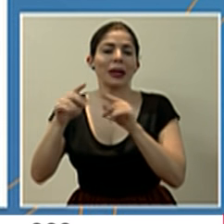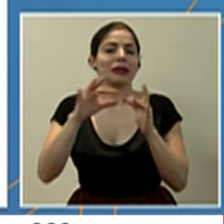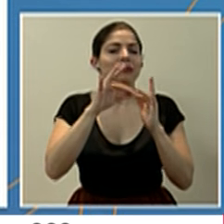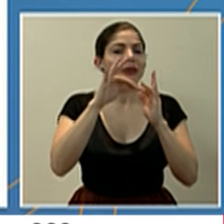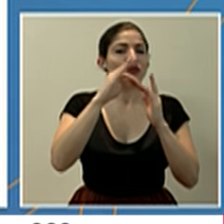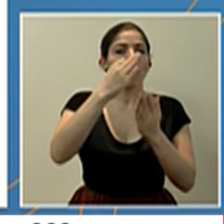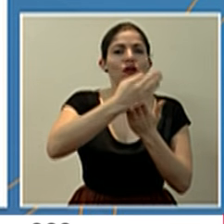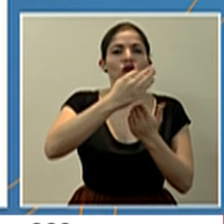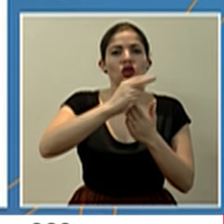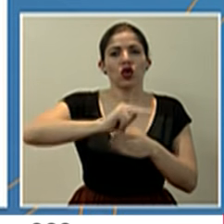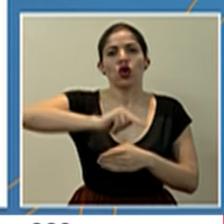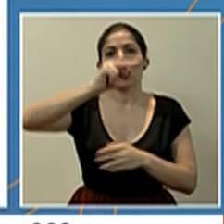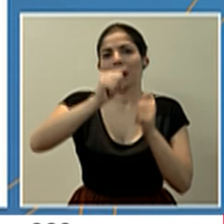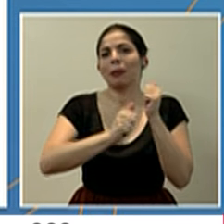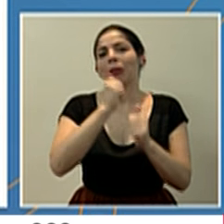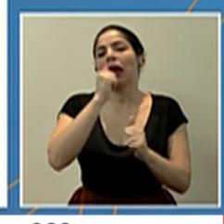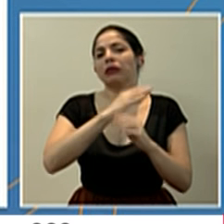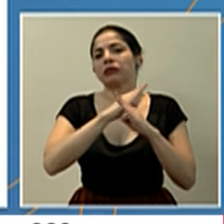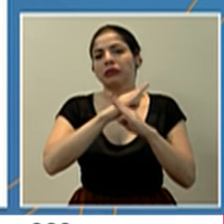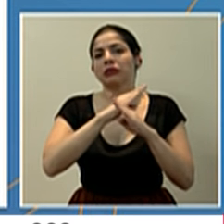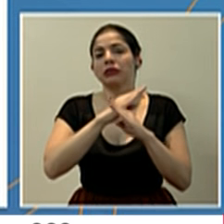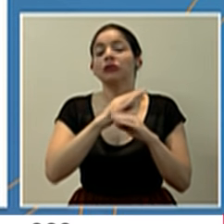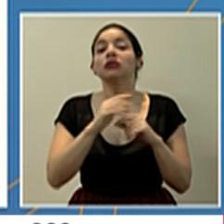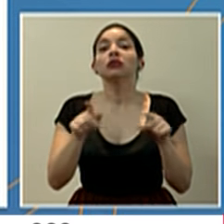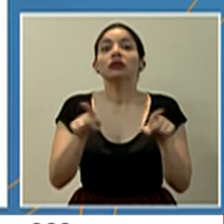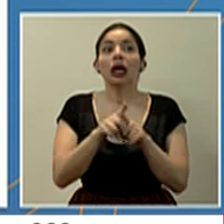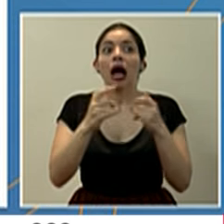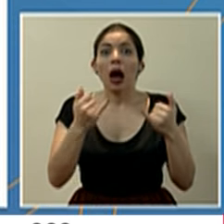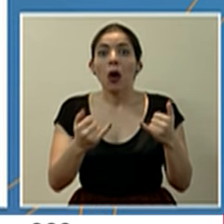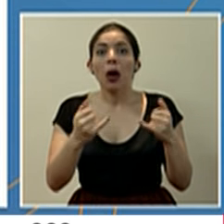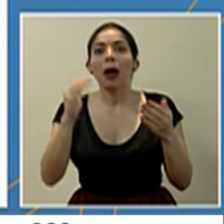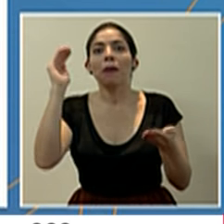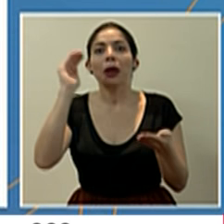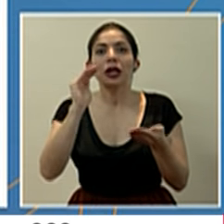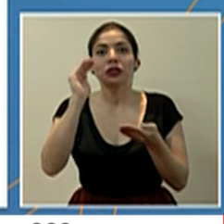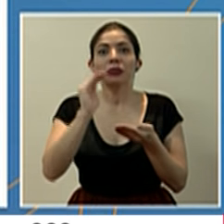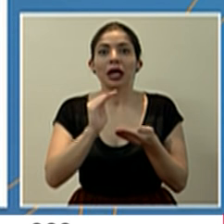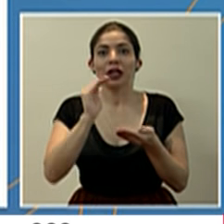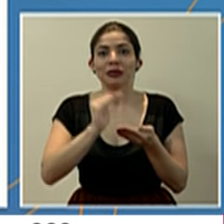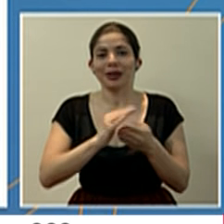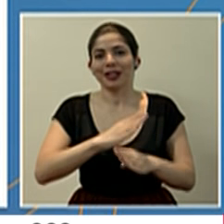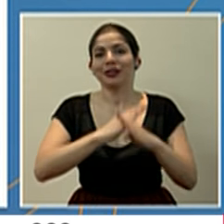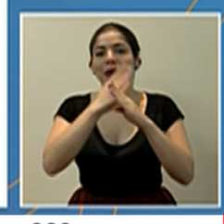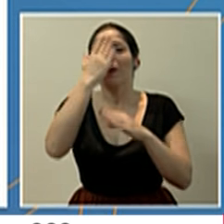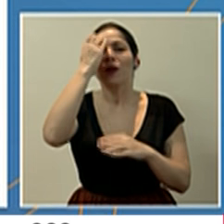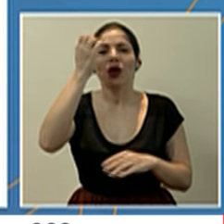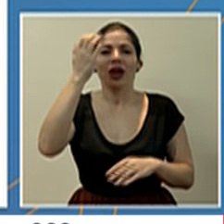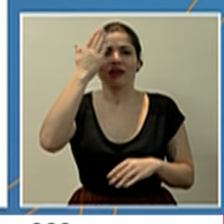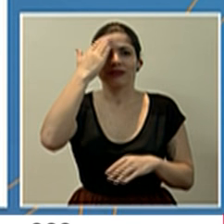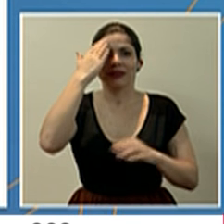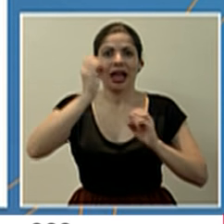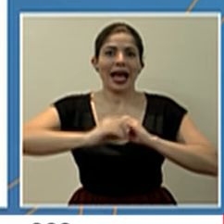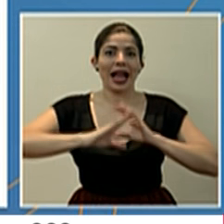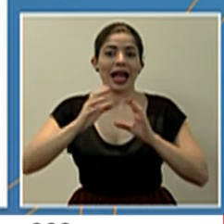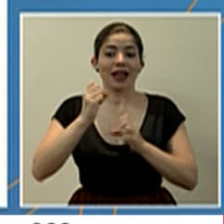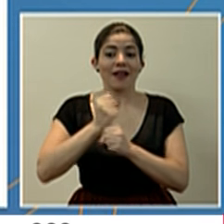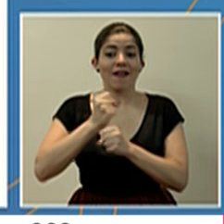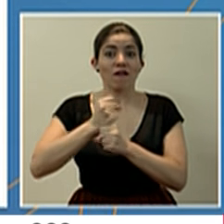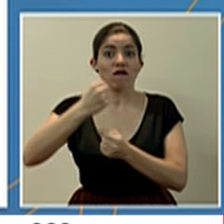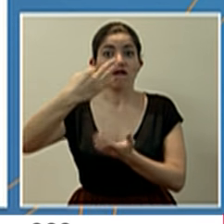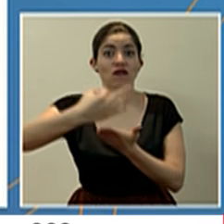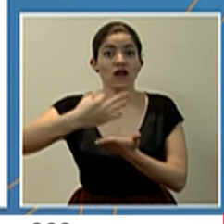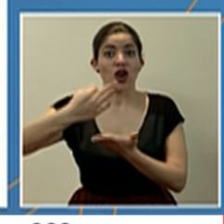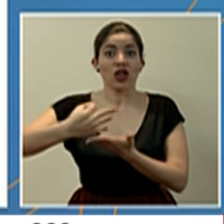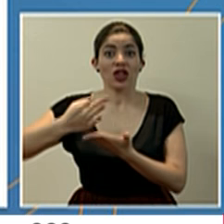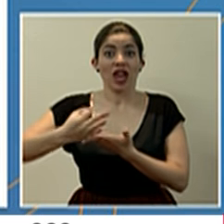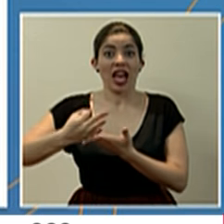frontera norte, y cada vez estamos teniendo menos rechazos, aunque tenemos claro que el trabajo fronterizo